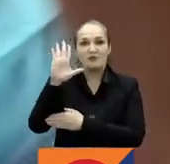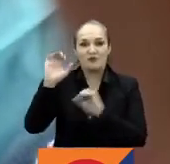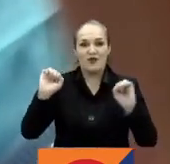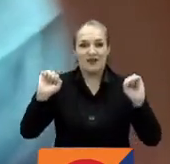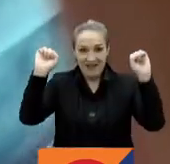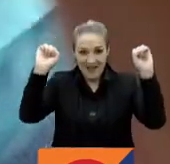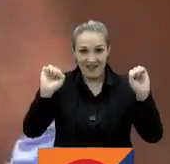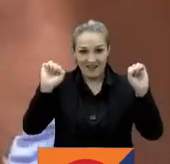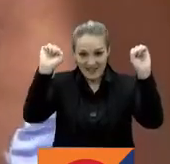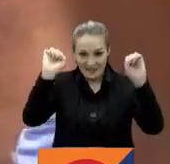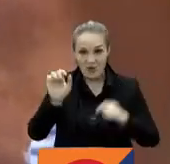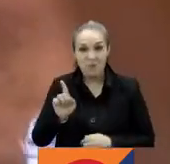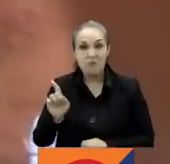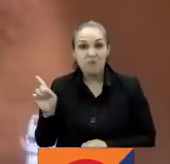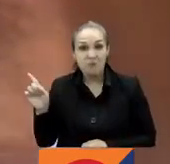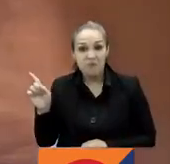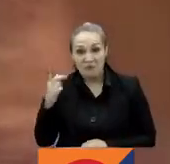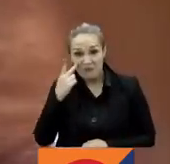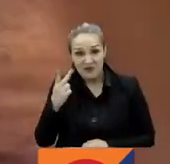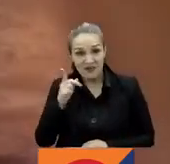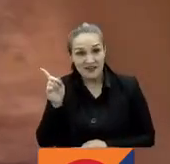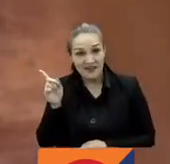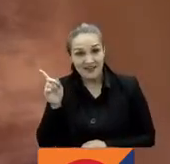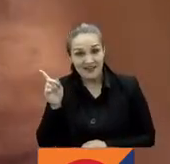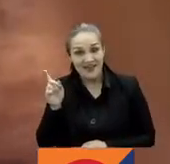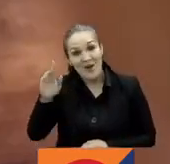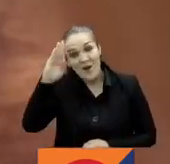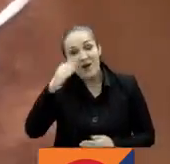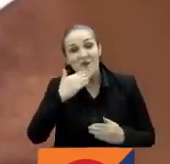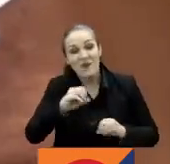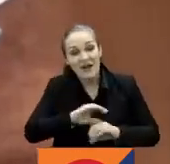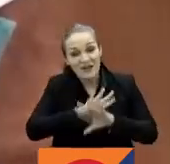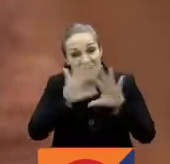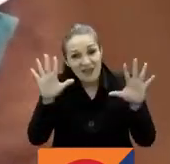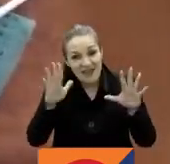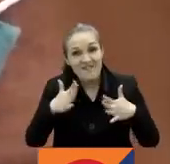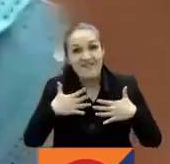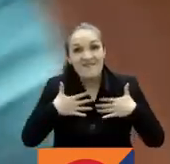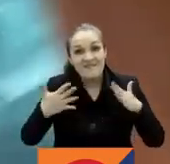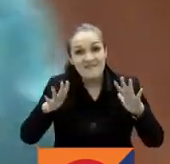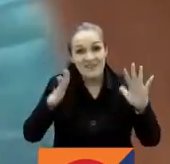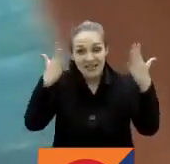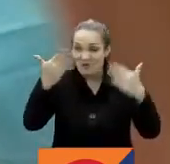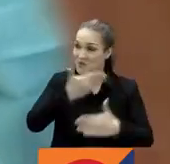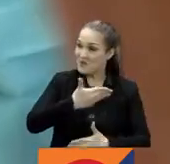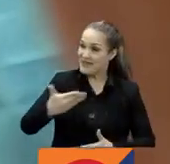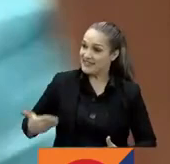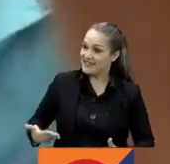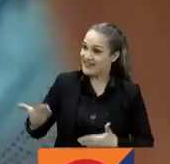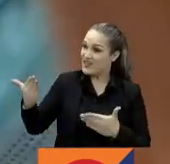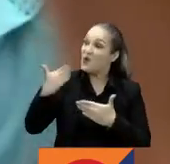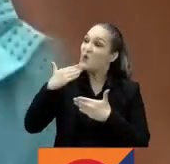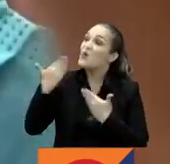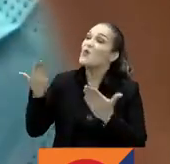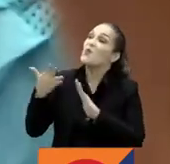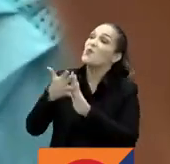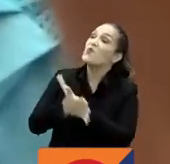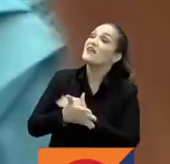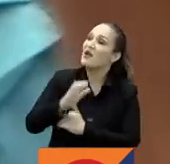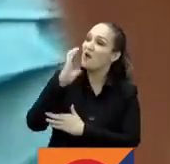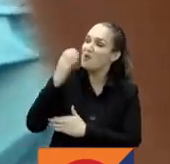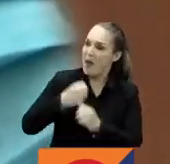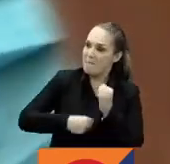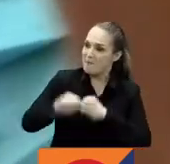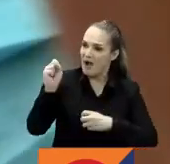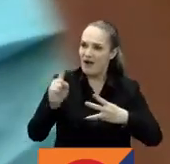está nuestro medallista. Buenos días y felicitaciones, mi querido presidente William. Cuéntale a Colombia, ¿por qué ganamos esta medalla